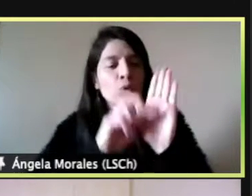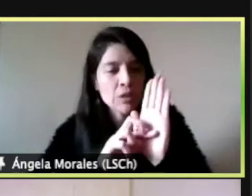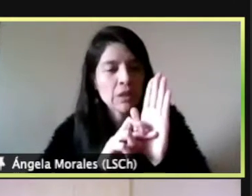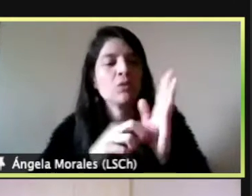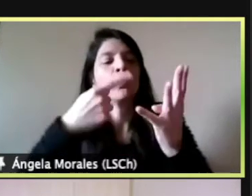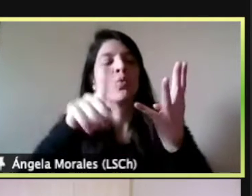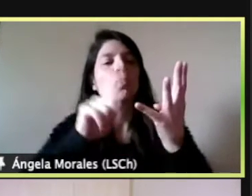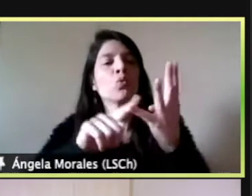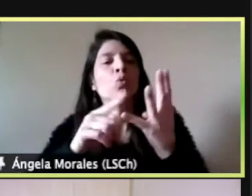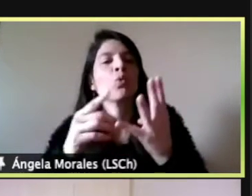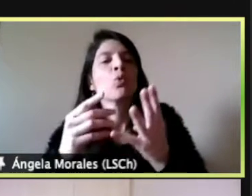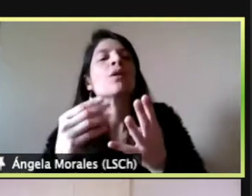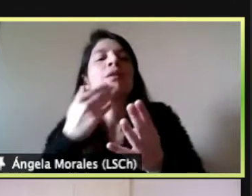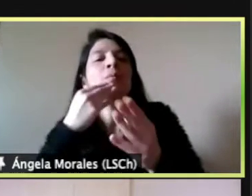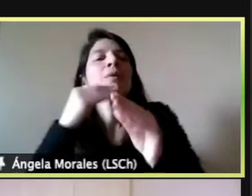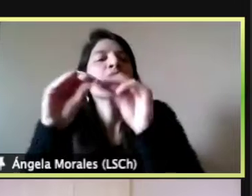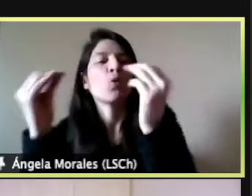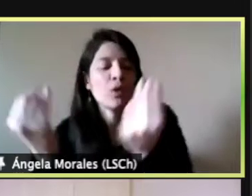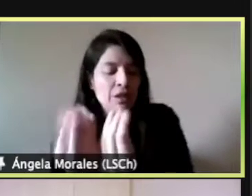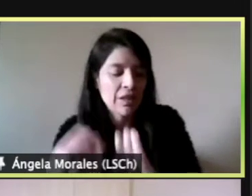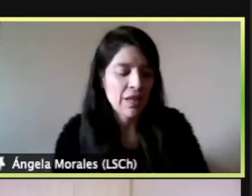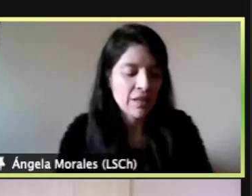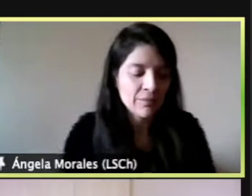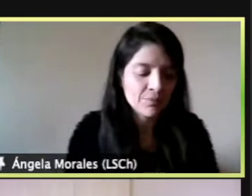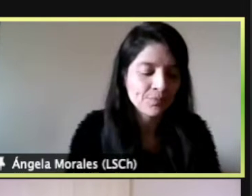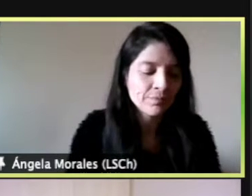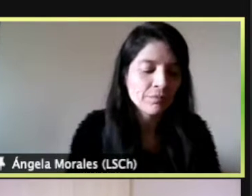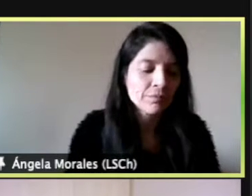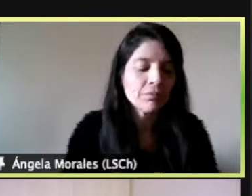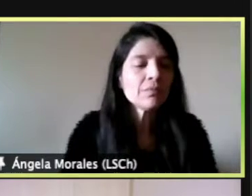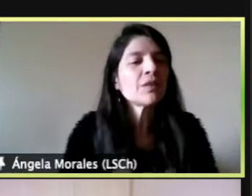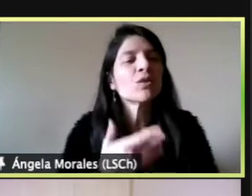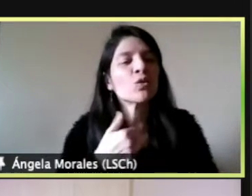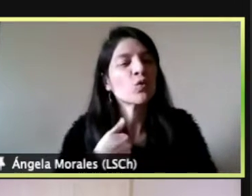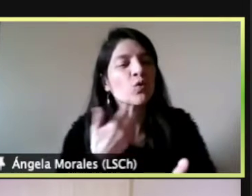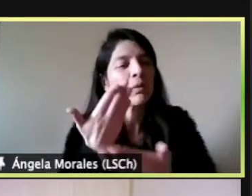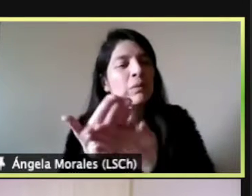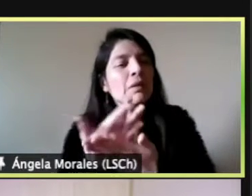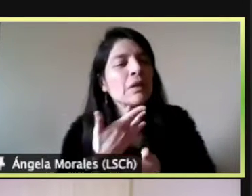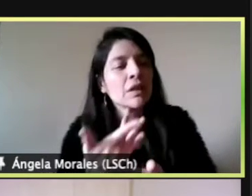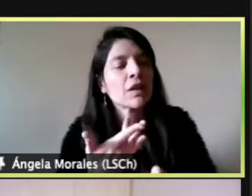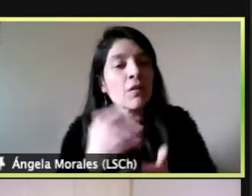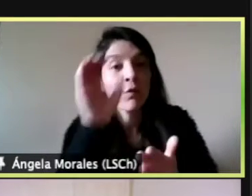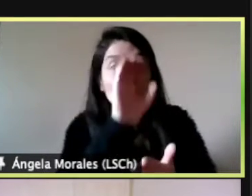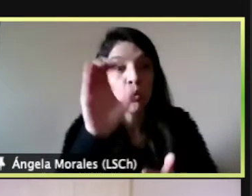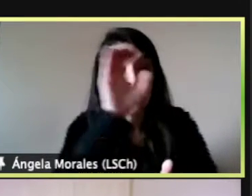el total, ¿ya? Entonces lo que voy a pedir acá es que voy a tener el buscar B.